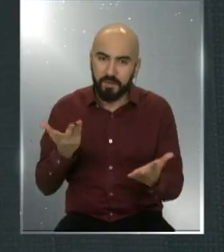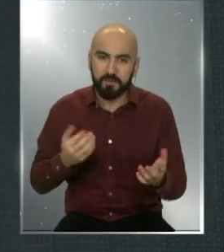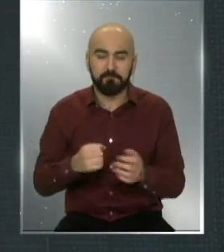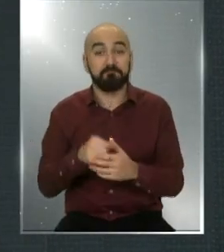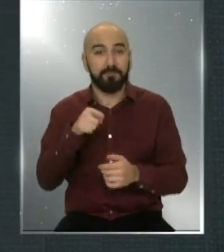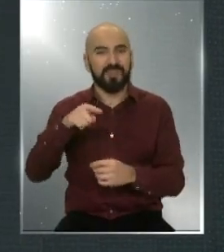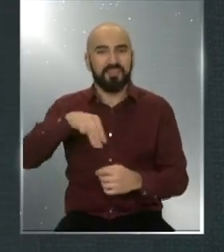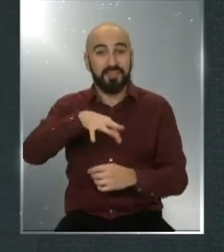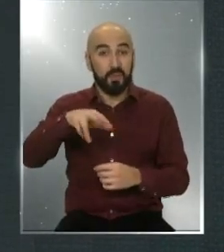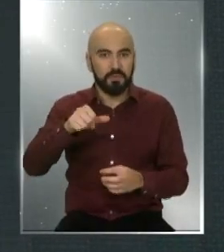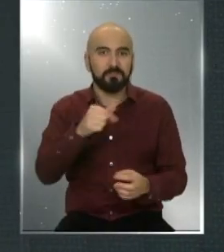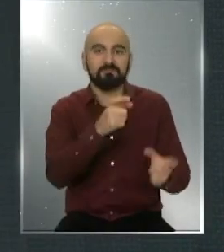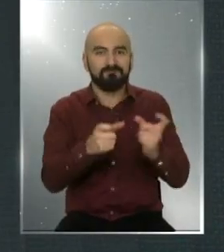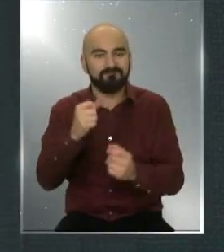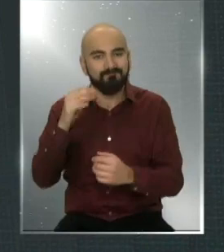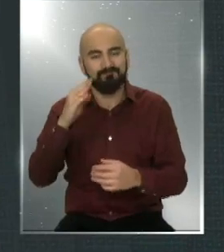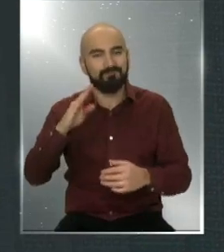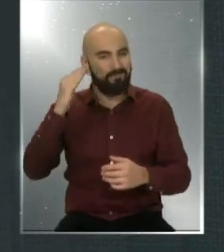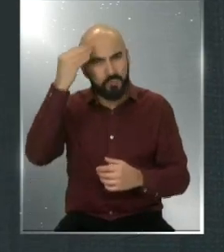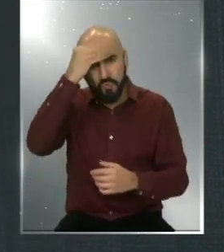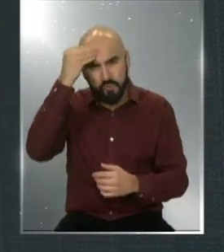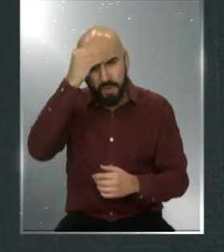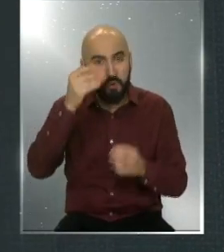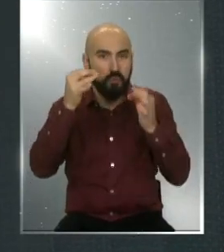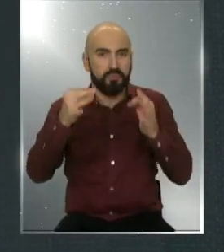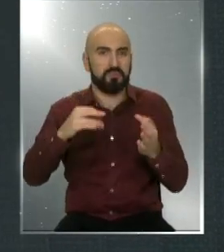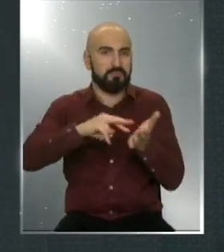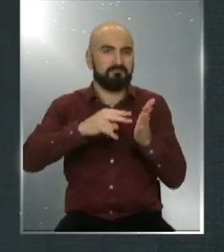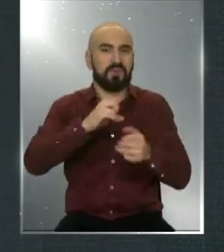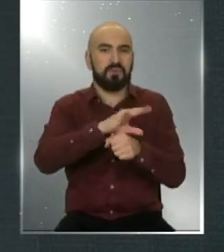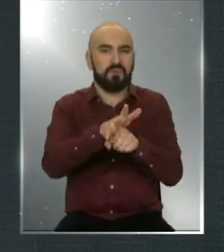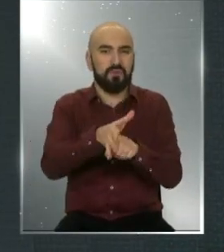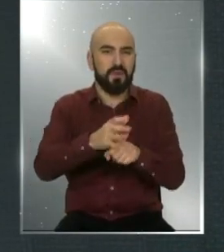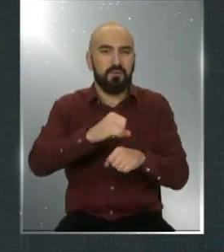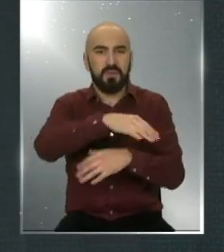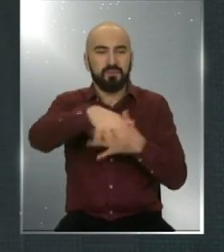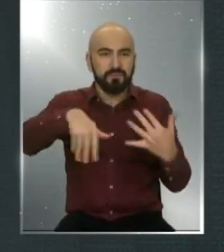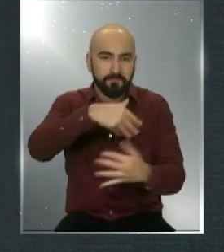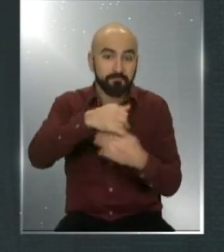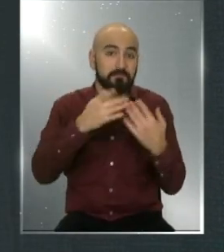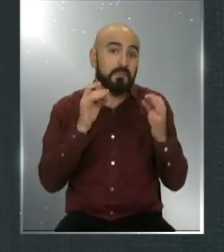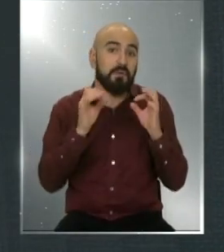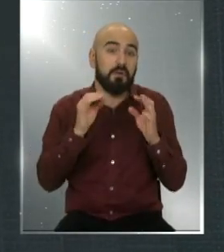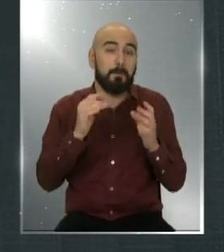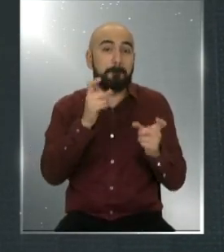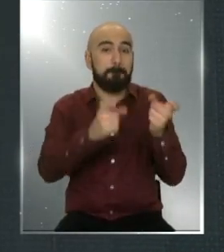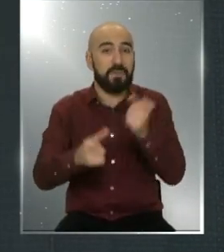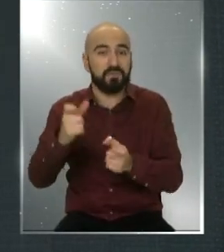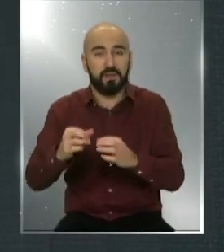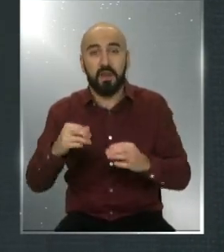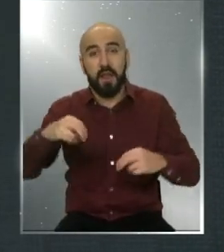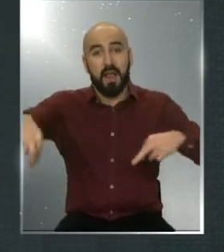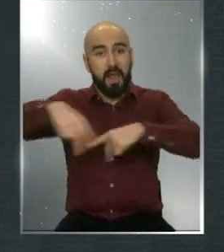Delincuencia que preocupa a las autoridades en medio de la pandemia del coronavirus, pese a que el tránsito de personas ha